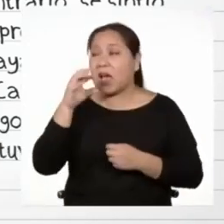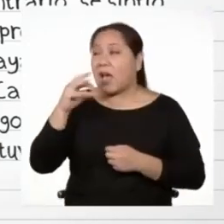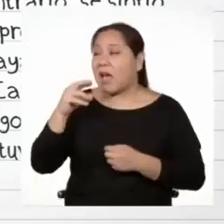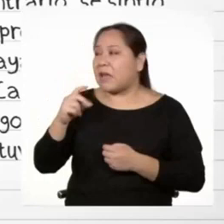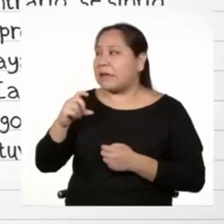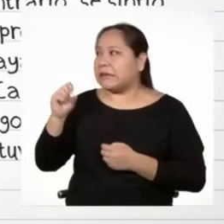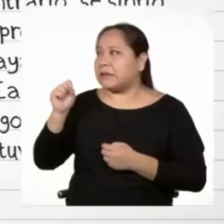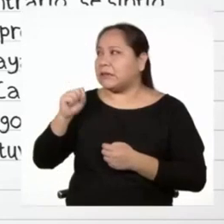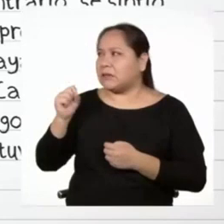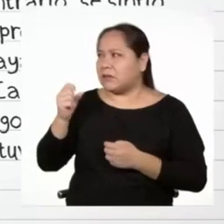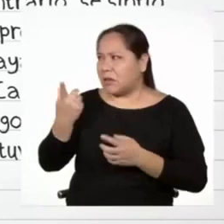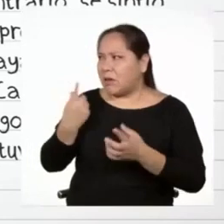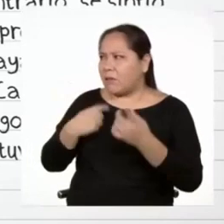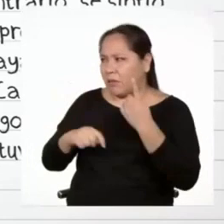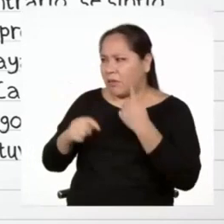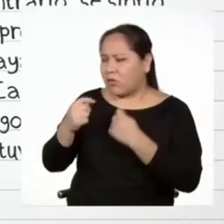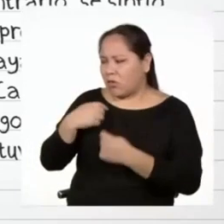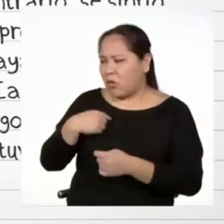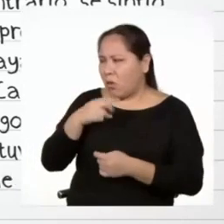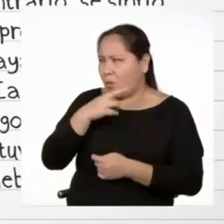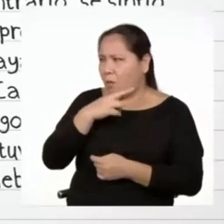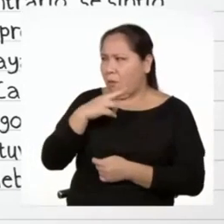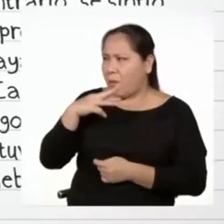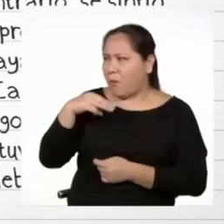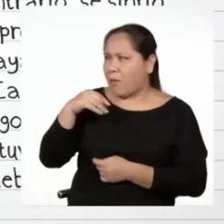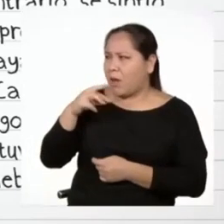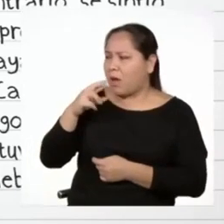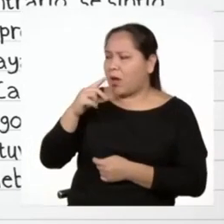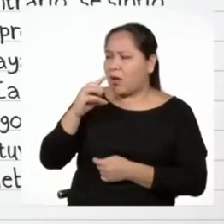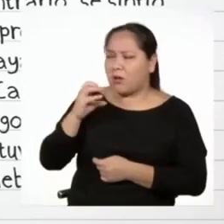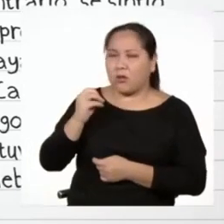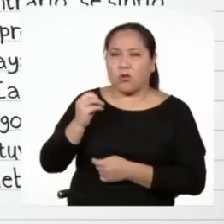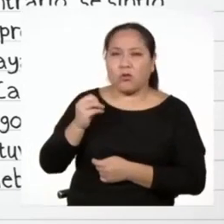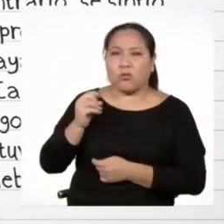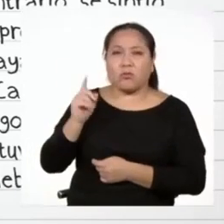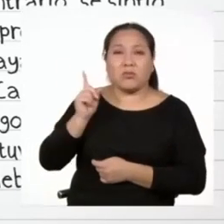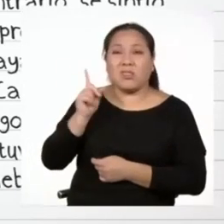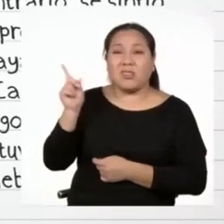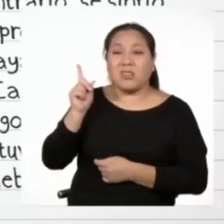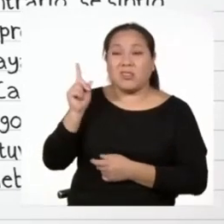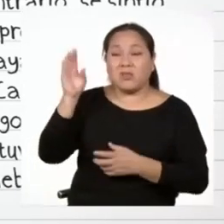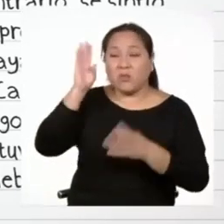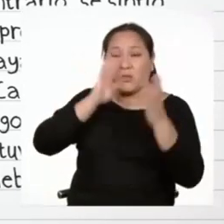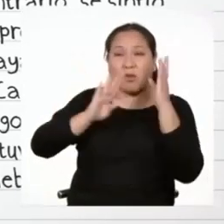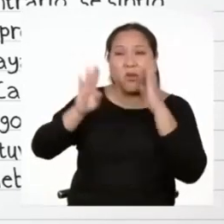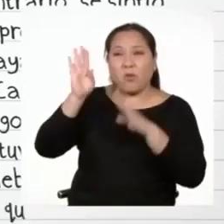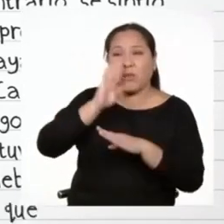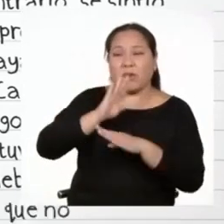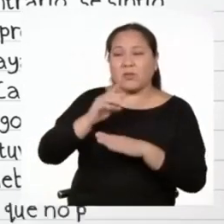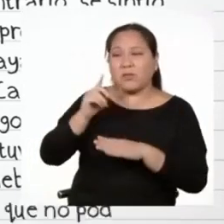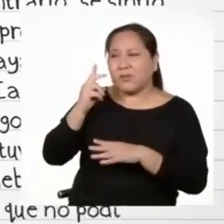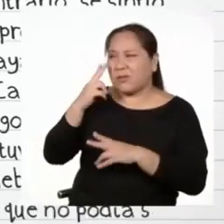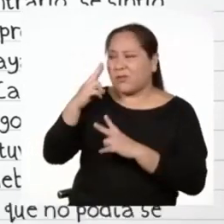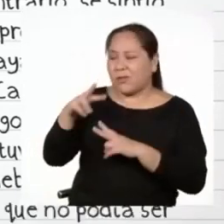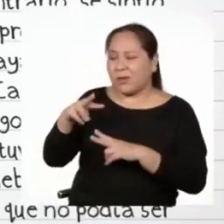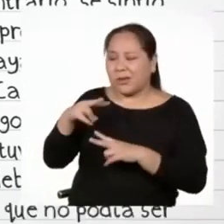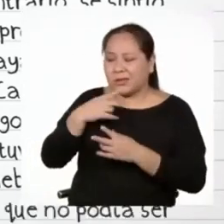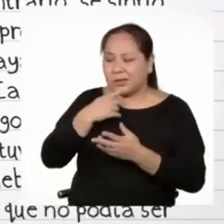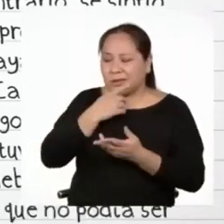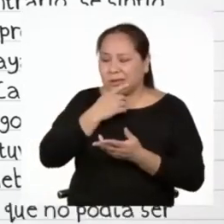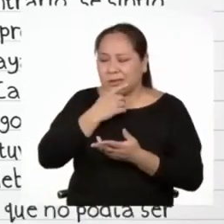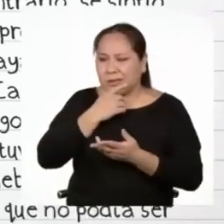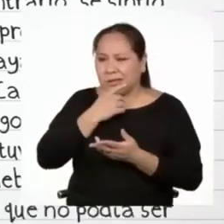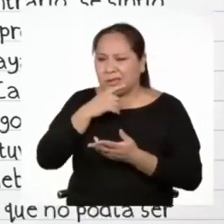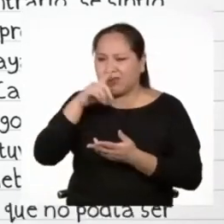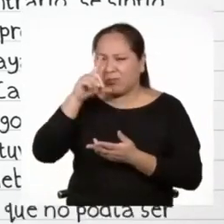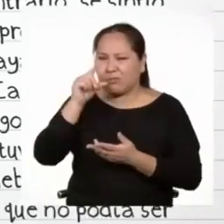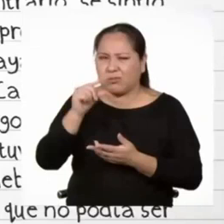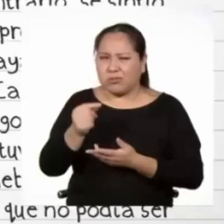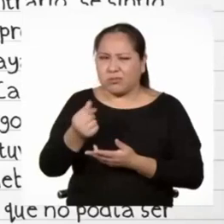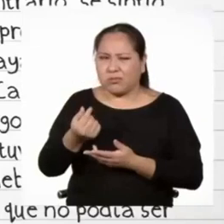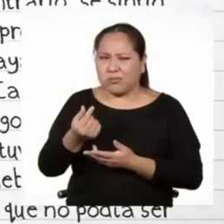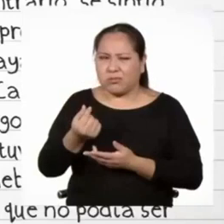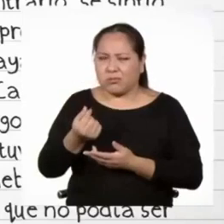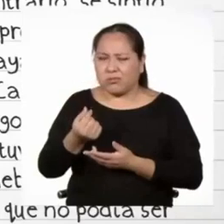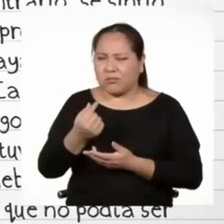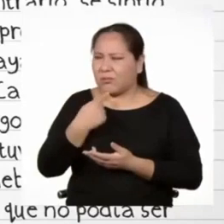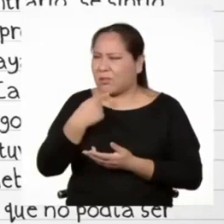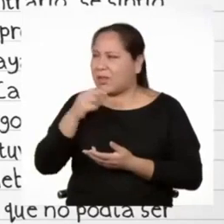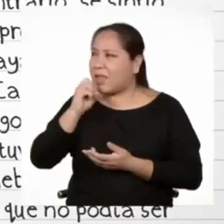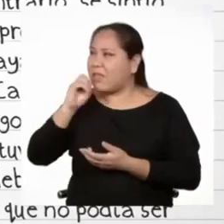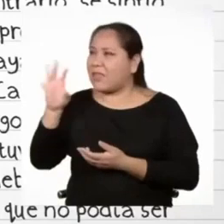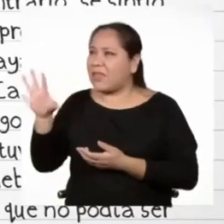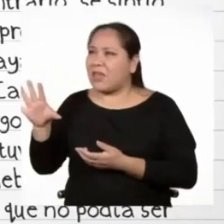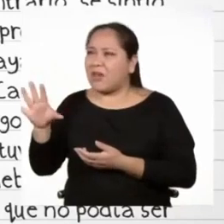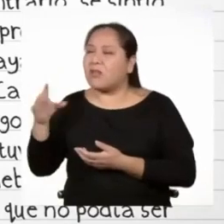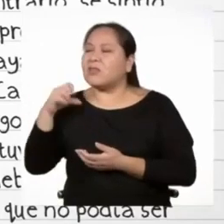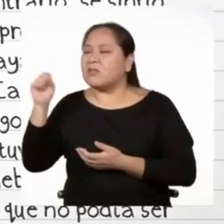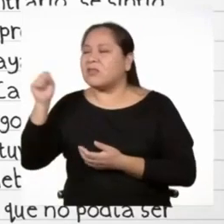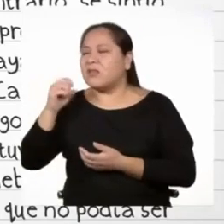el celular se lo vendió Marcos, y debido a la preocupación y a que se dio cuenta de que no podía ser tan barato, le dijo a María que